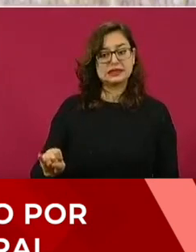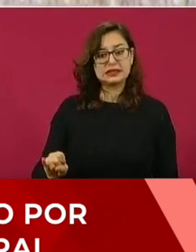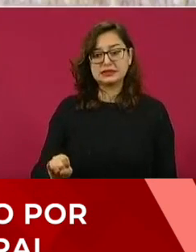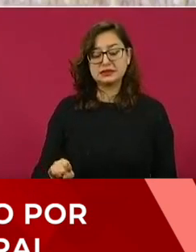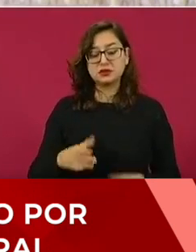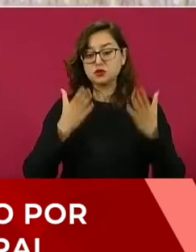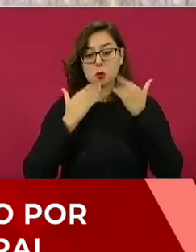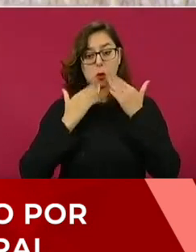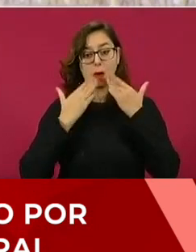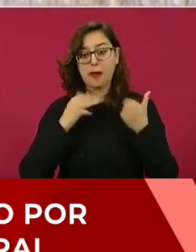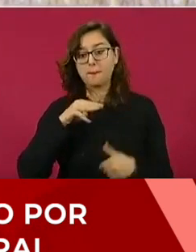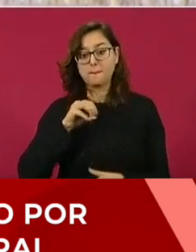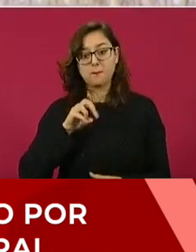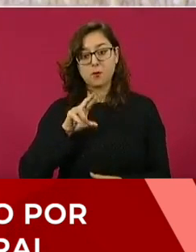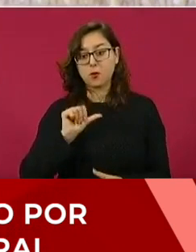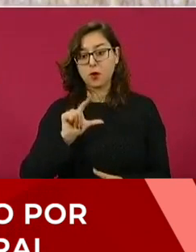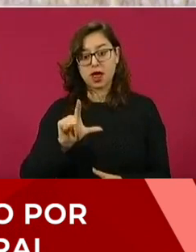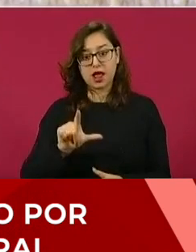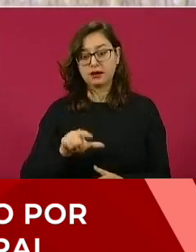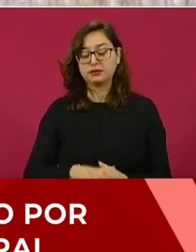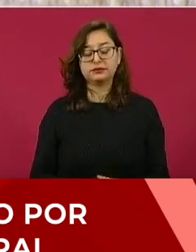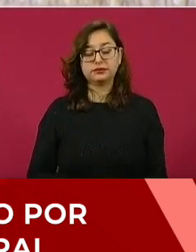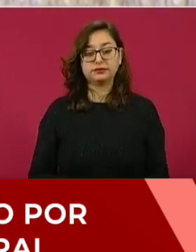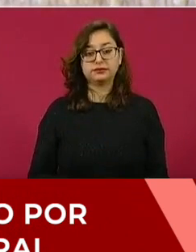Legalmente no había